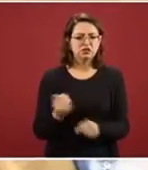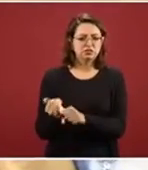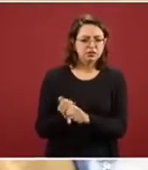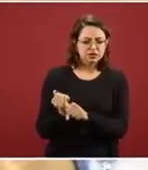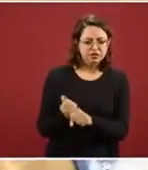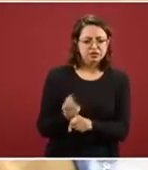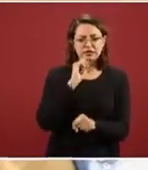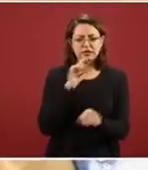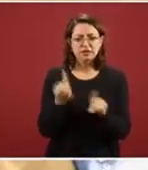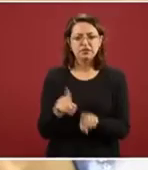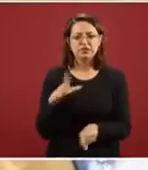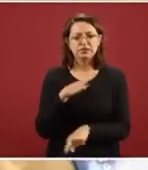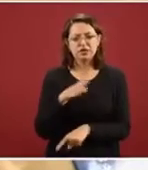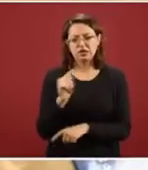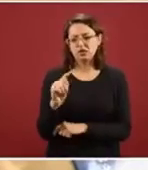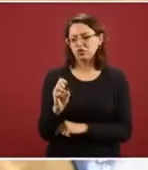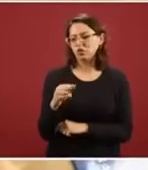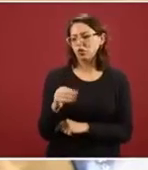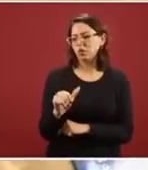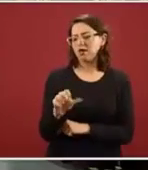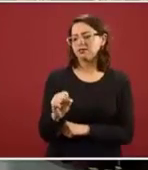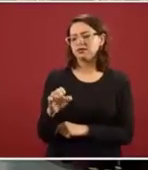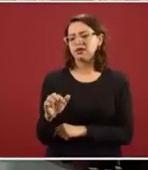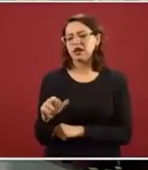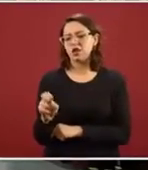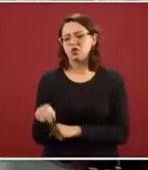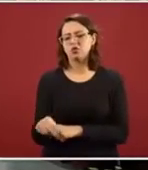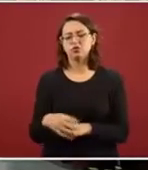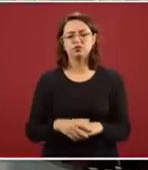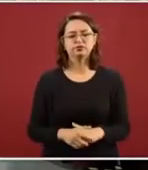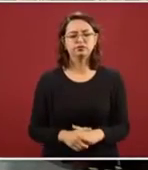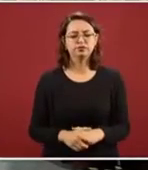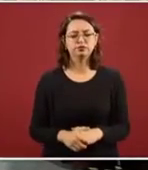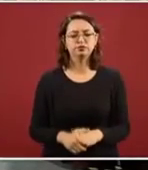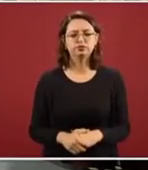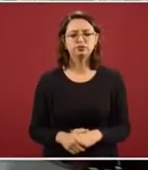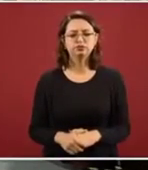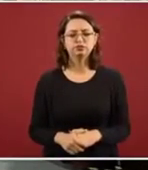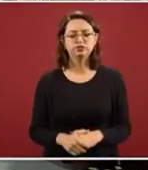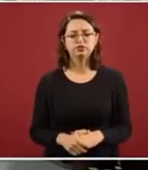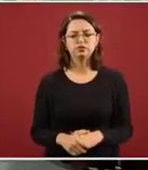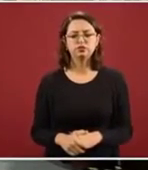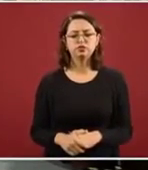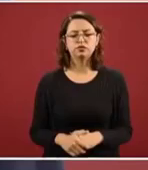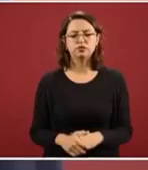está también Tomás Cerón. Bueno, yo le pediría